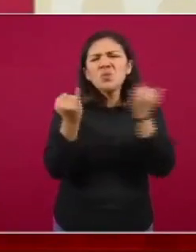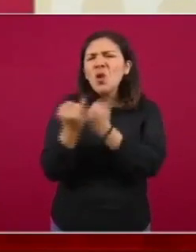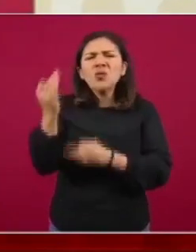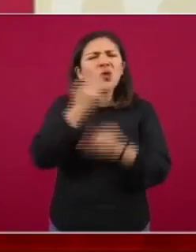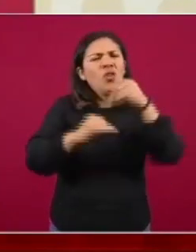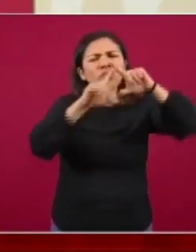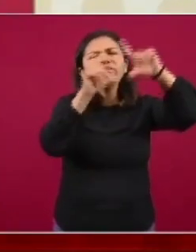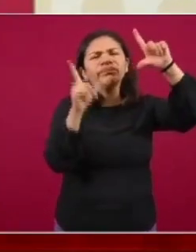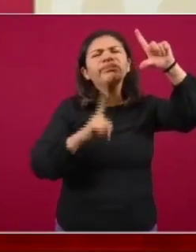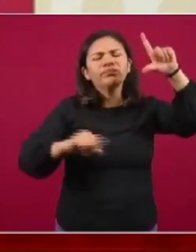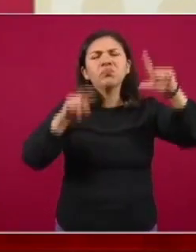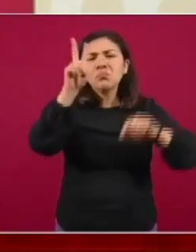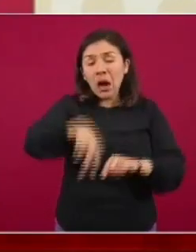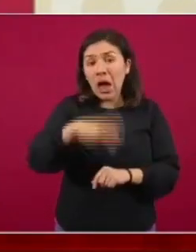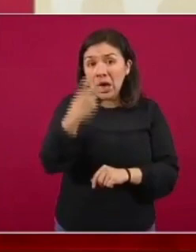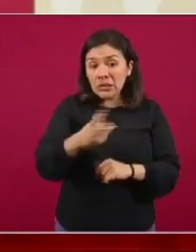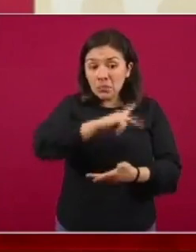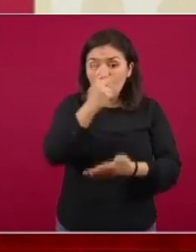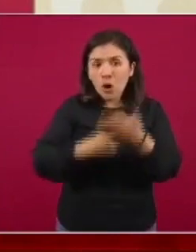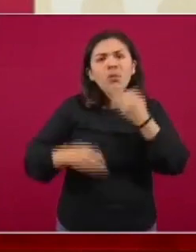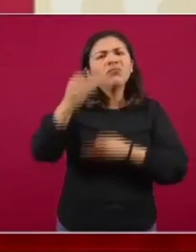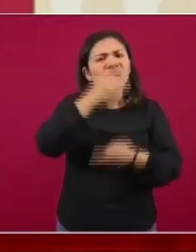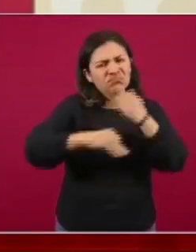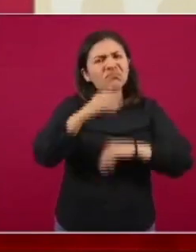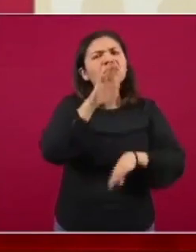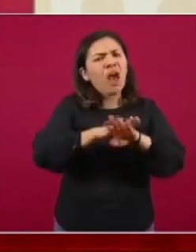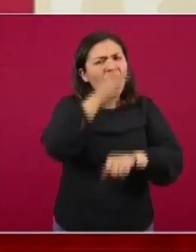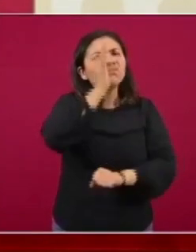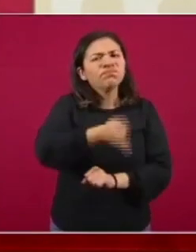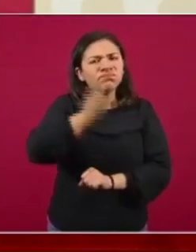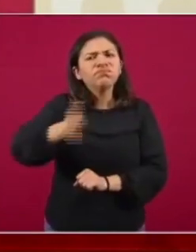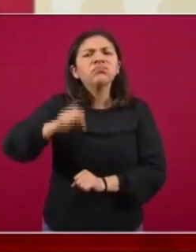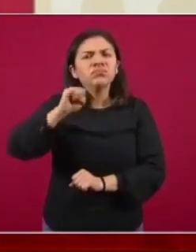entidades. Realmente el programa ha sido aceptado en todas las